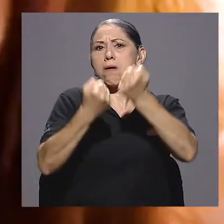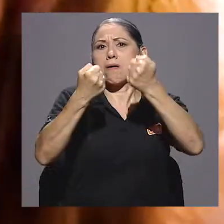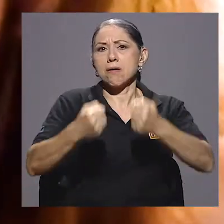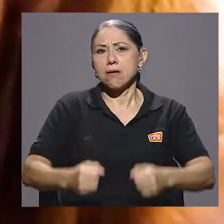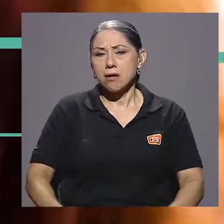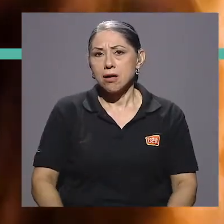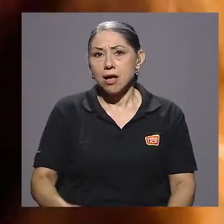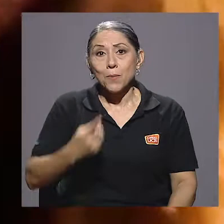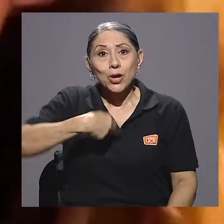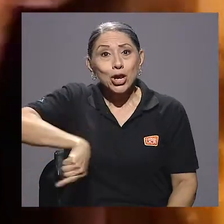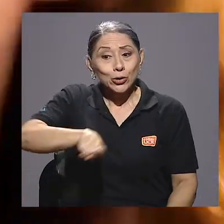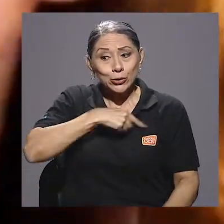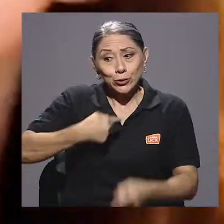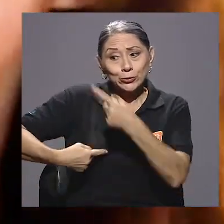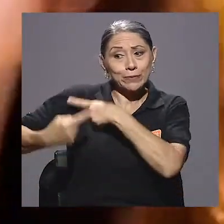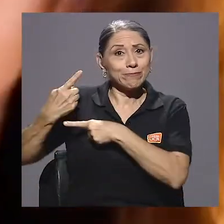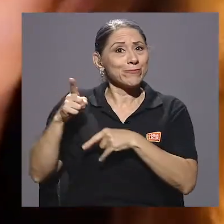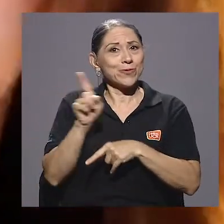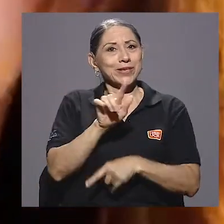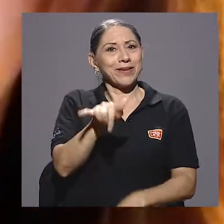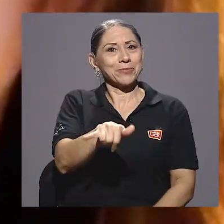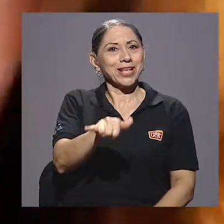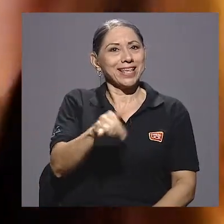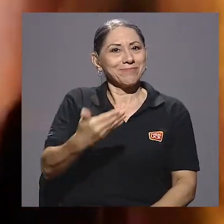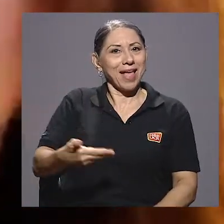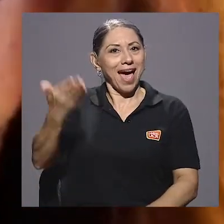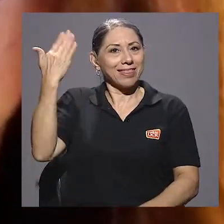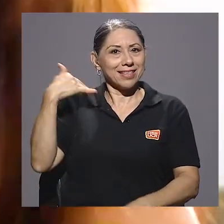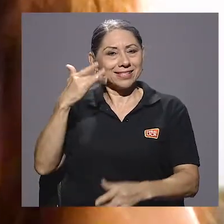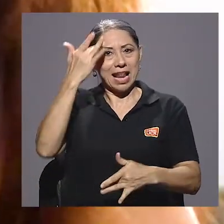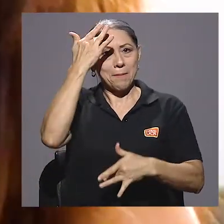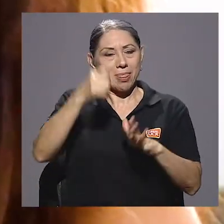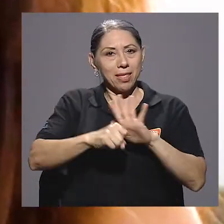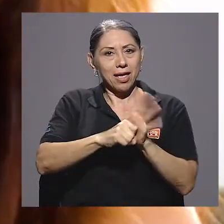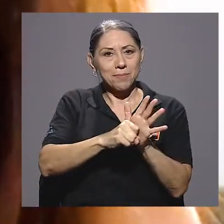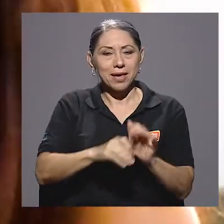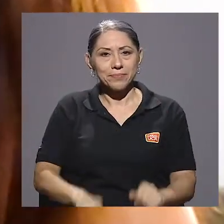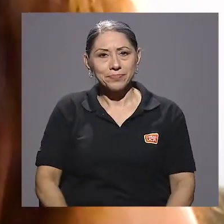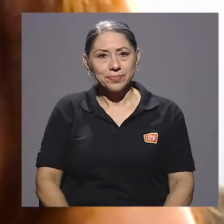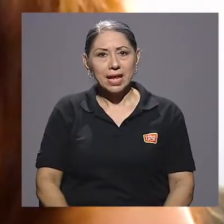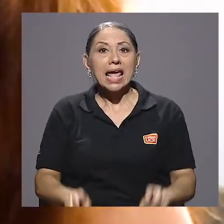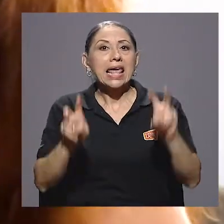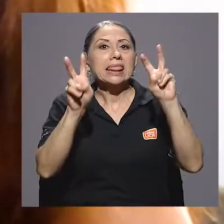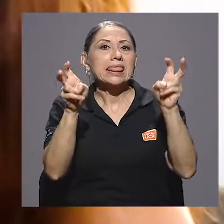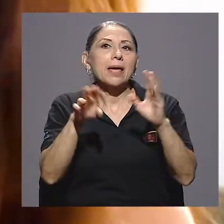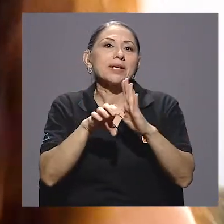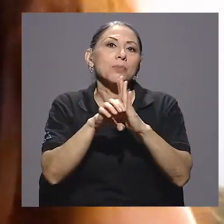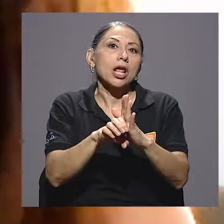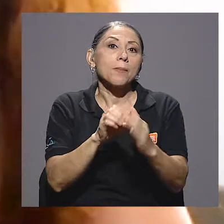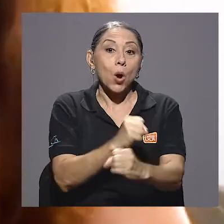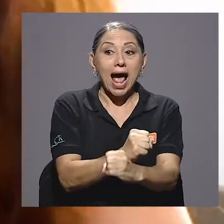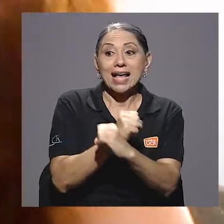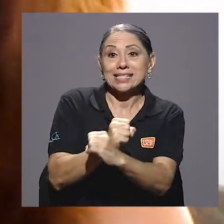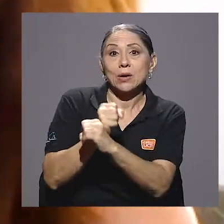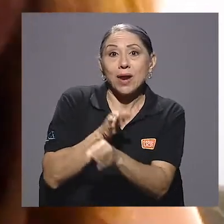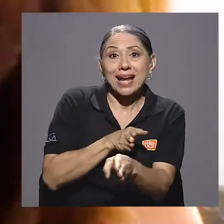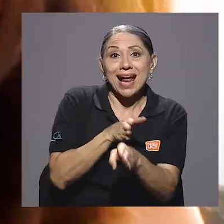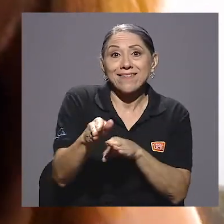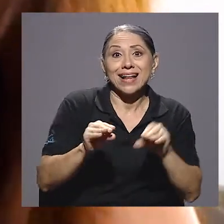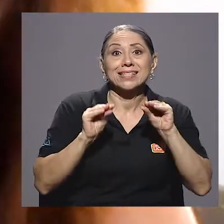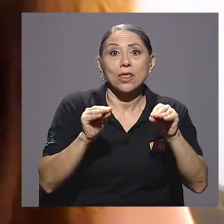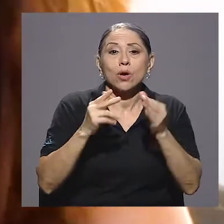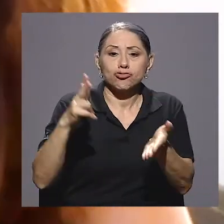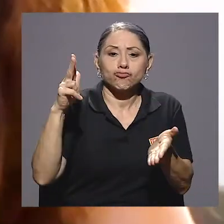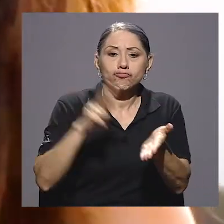porque ciertamente no estábamos ahí antes de la pandemia. Y temas como asegurar la acreditación de las carreras